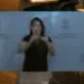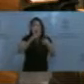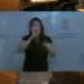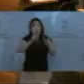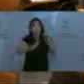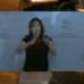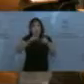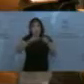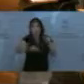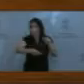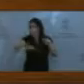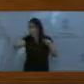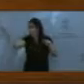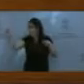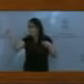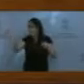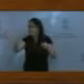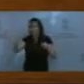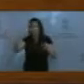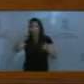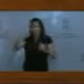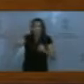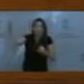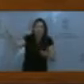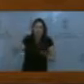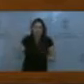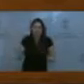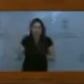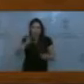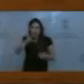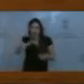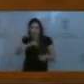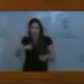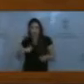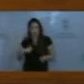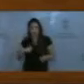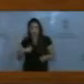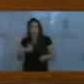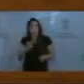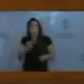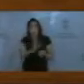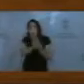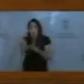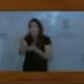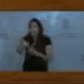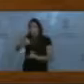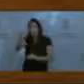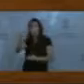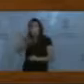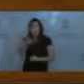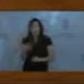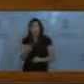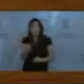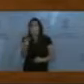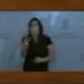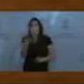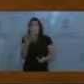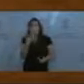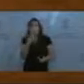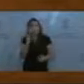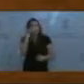asturianos fuera de nuestra comunidad autónoma. Y no solamente no expulsarlos, para quien ni se le ocurra esa